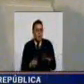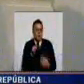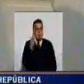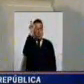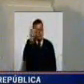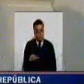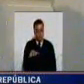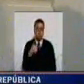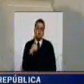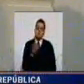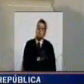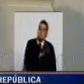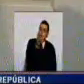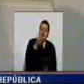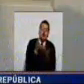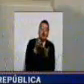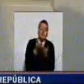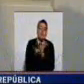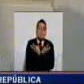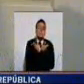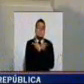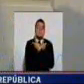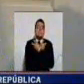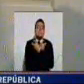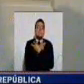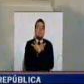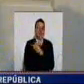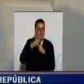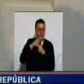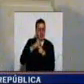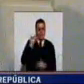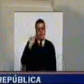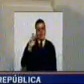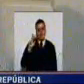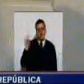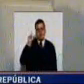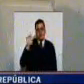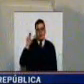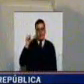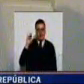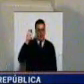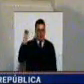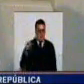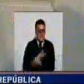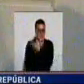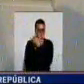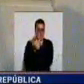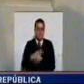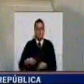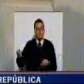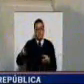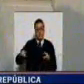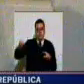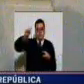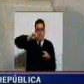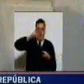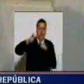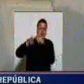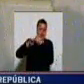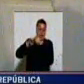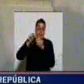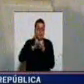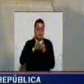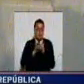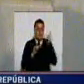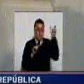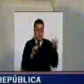Una persona va y compra un veneno arsénico, para poner un ejemplo. Lo compra y se sabe que lo compró. Al otro día el